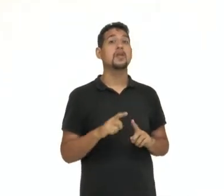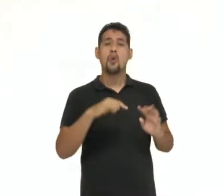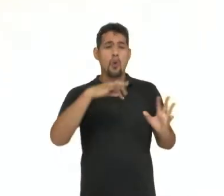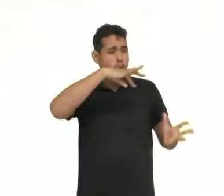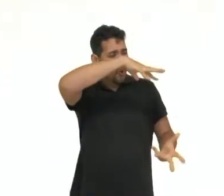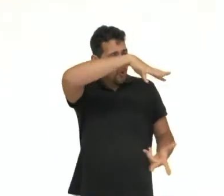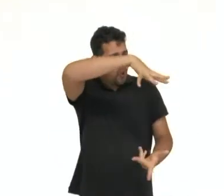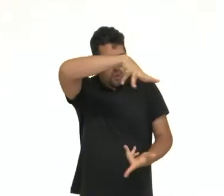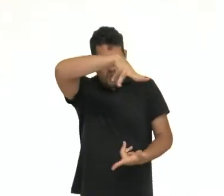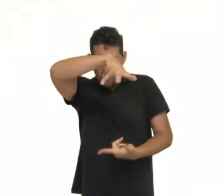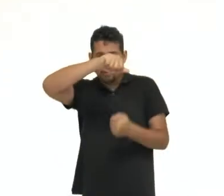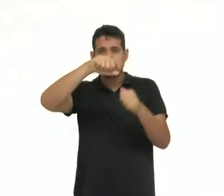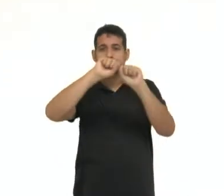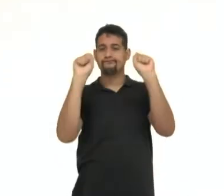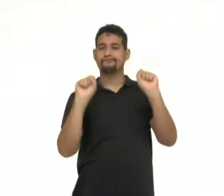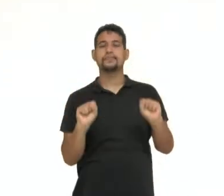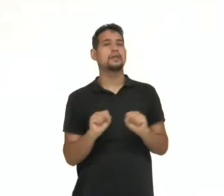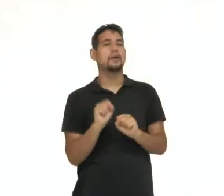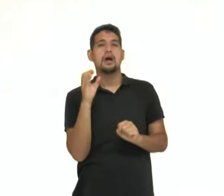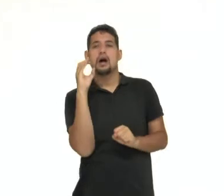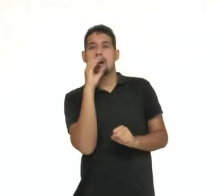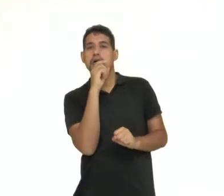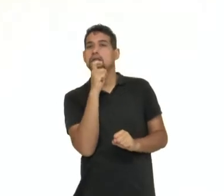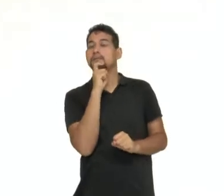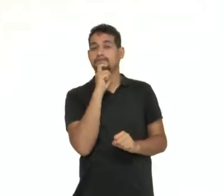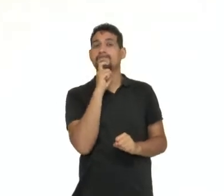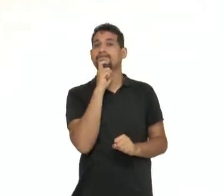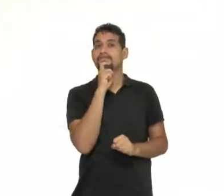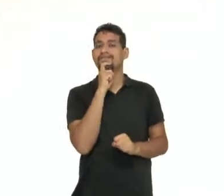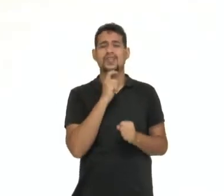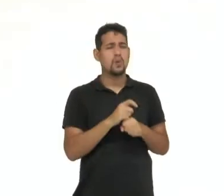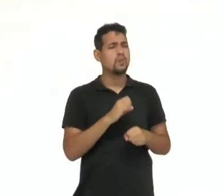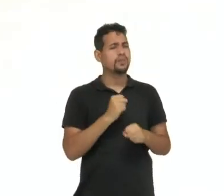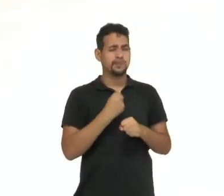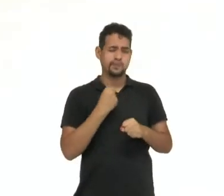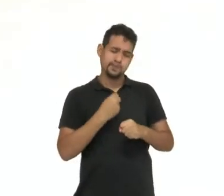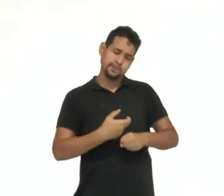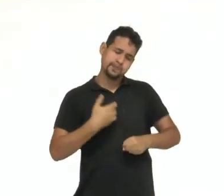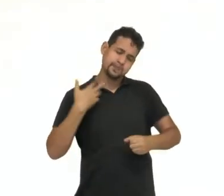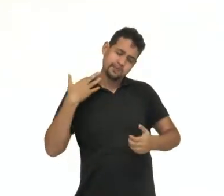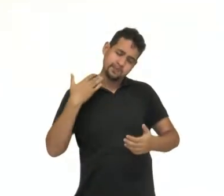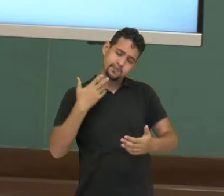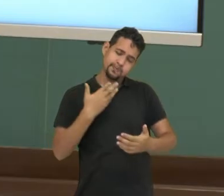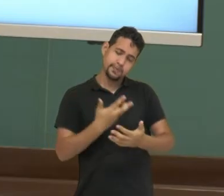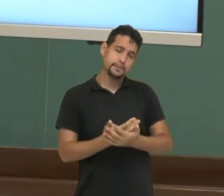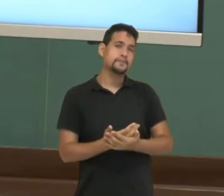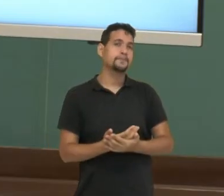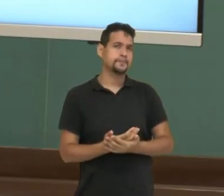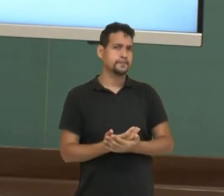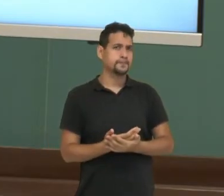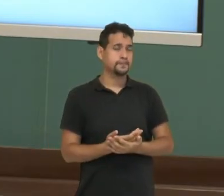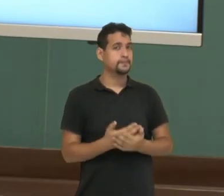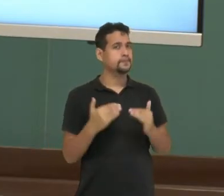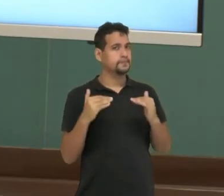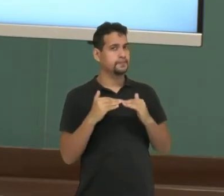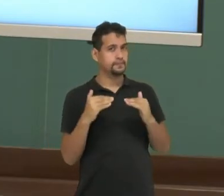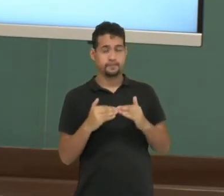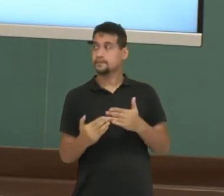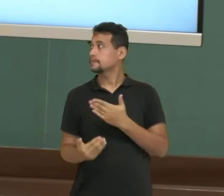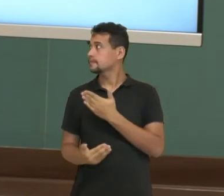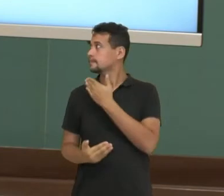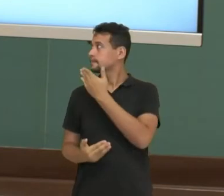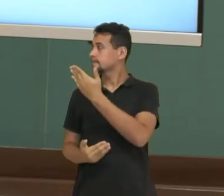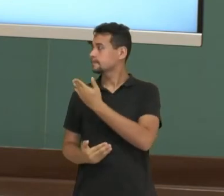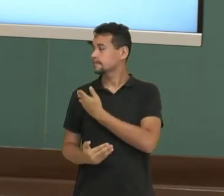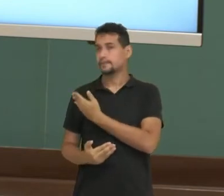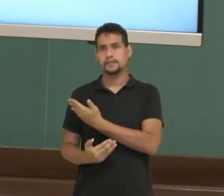globalmente los sistemas climáticos durante un largo periodo de tiempo. ¿De acuerdo, chicos?